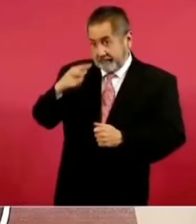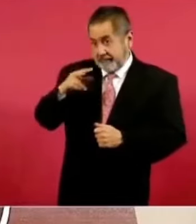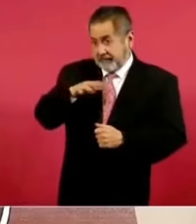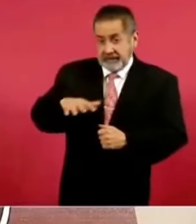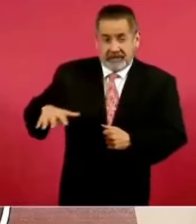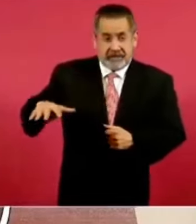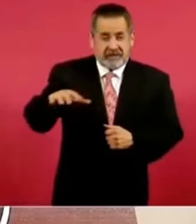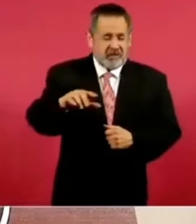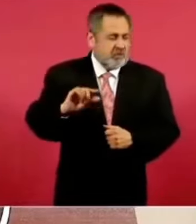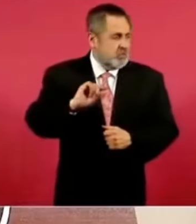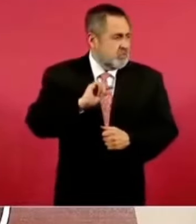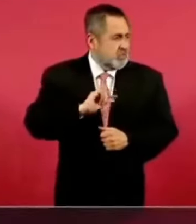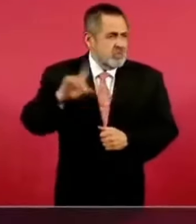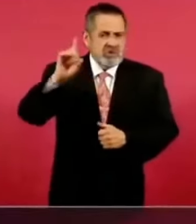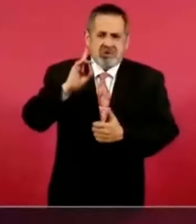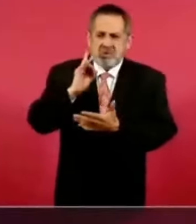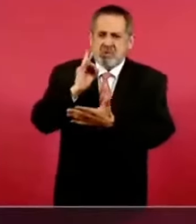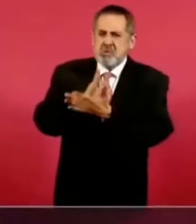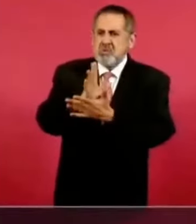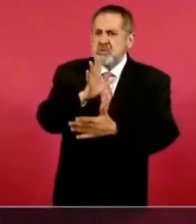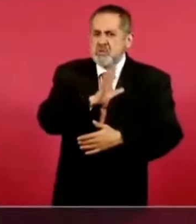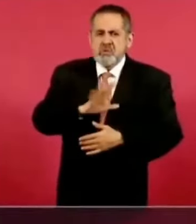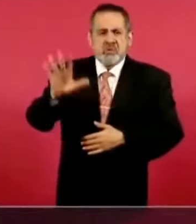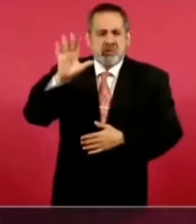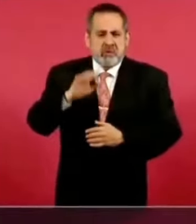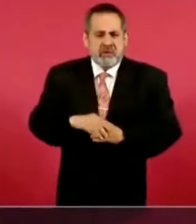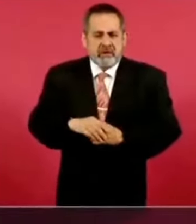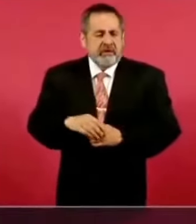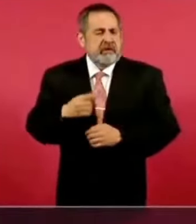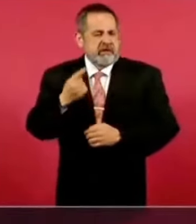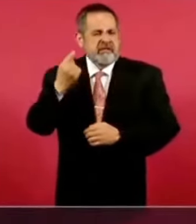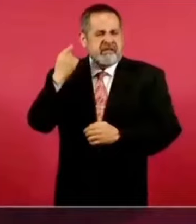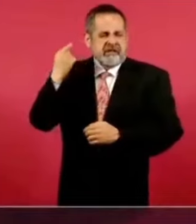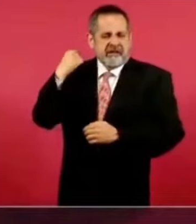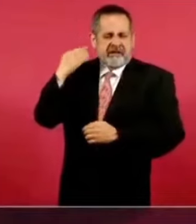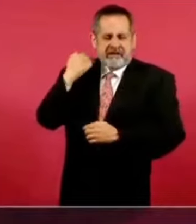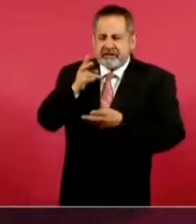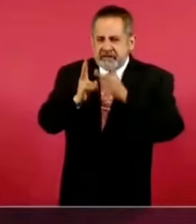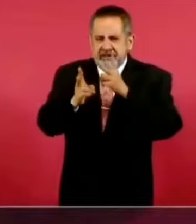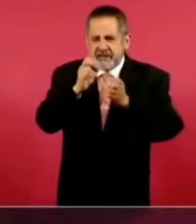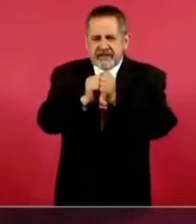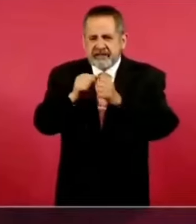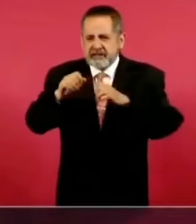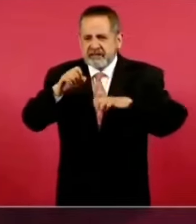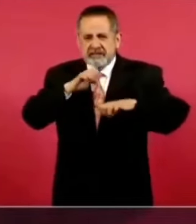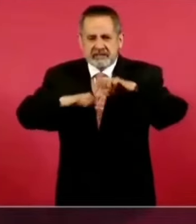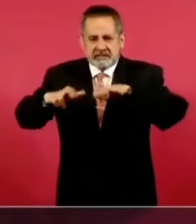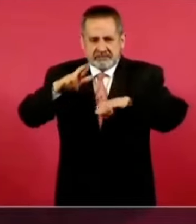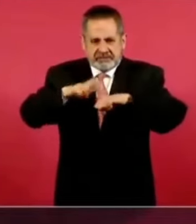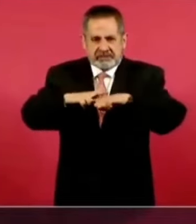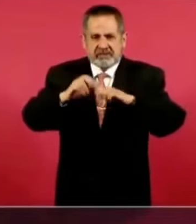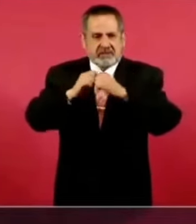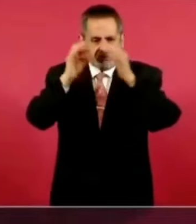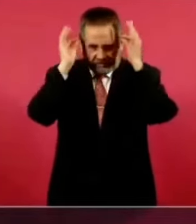país excepcional, extraordinario. Ayer lo comentábamos con los embajadores, con los cónsules.